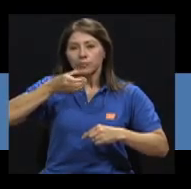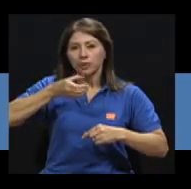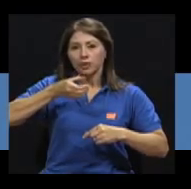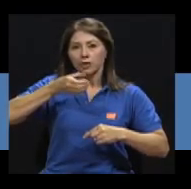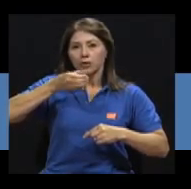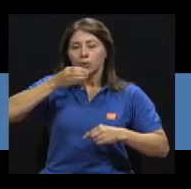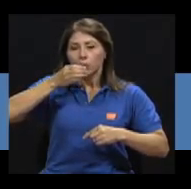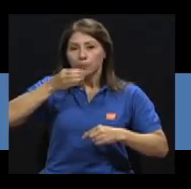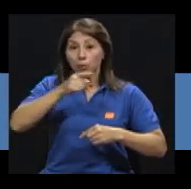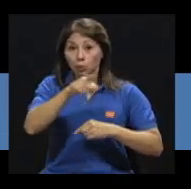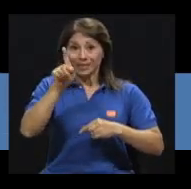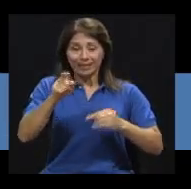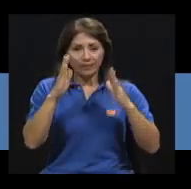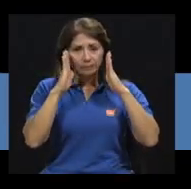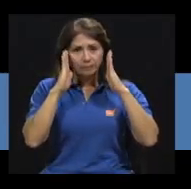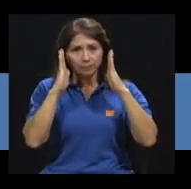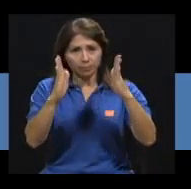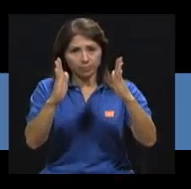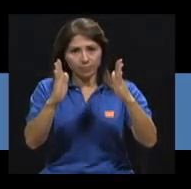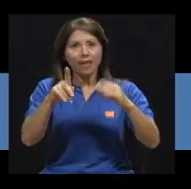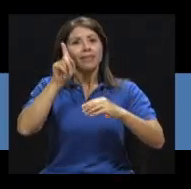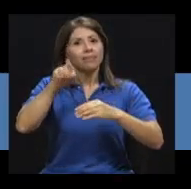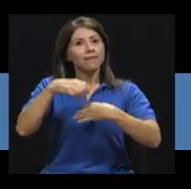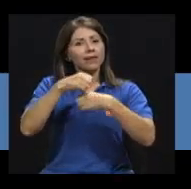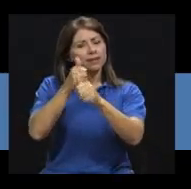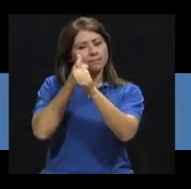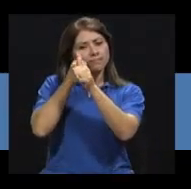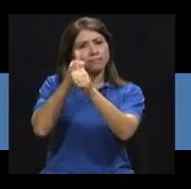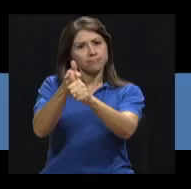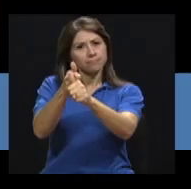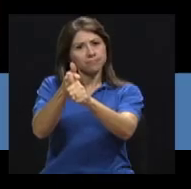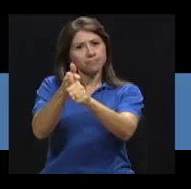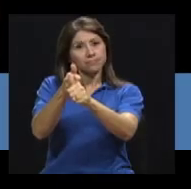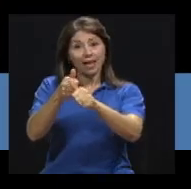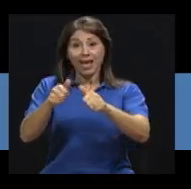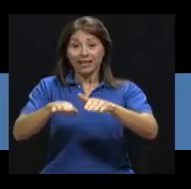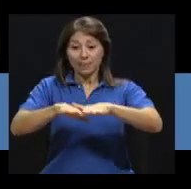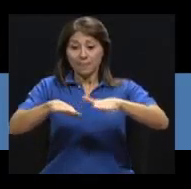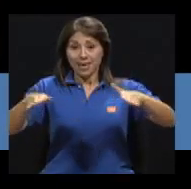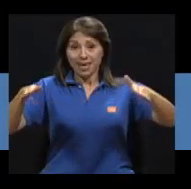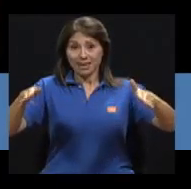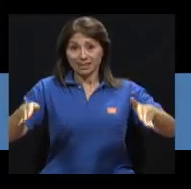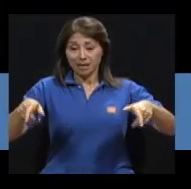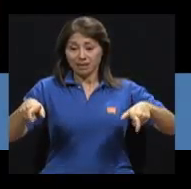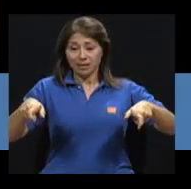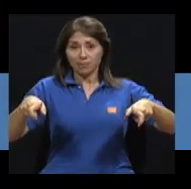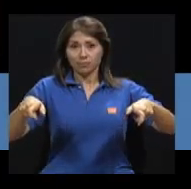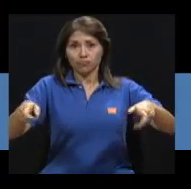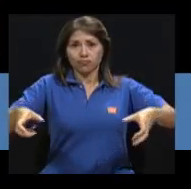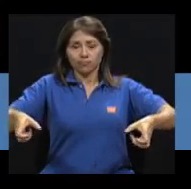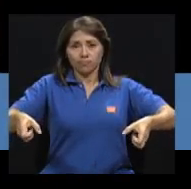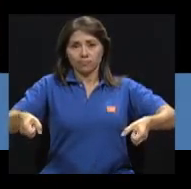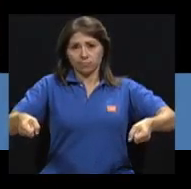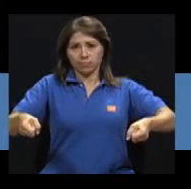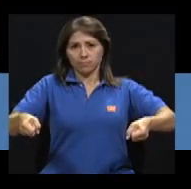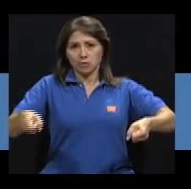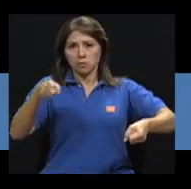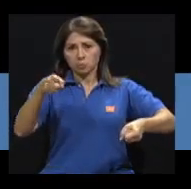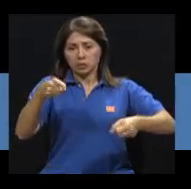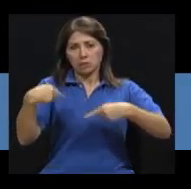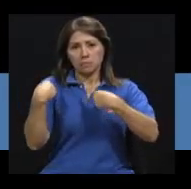instrucciones sobre las posiciones que tendrá que realizar durante el examen. La mesa posee barras laterales para sujetarse durante el